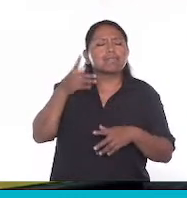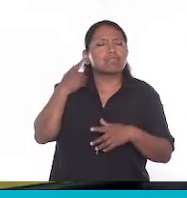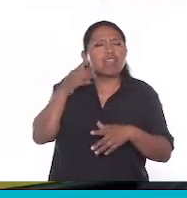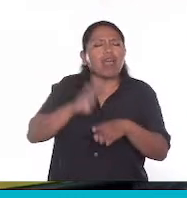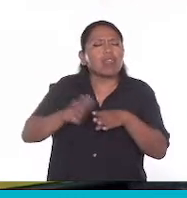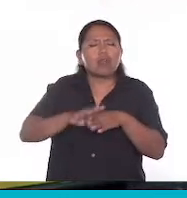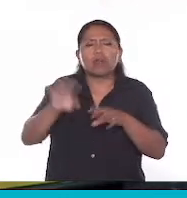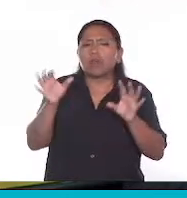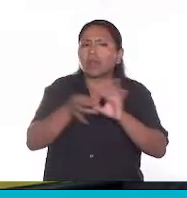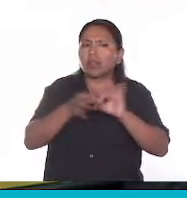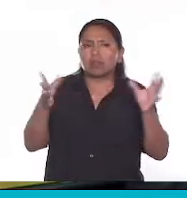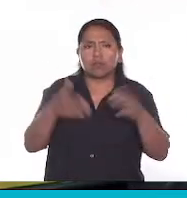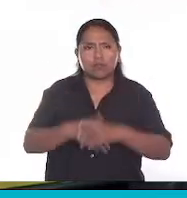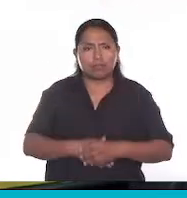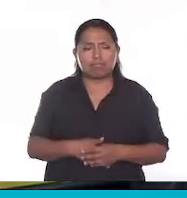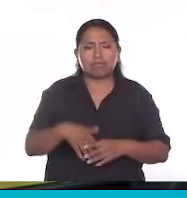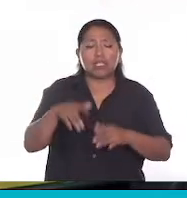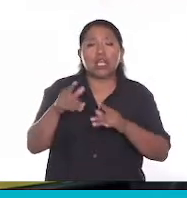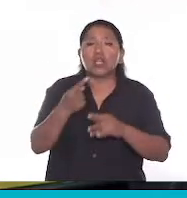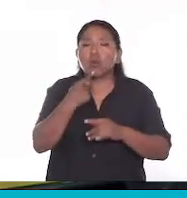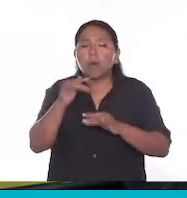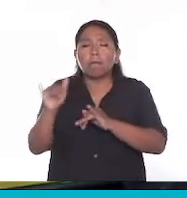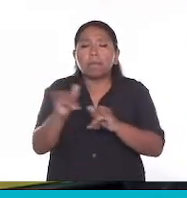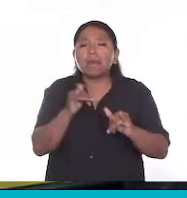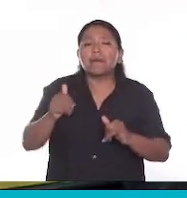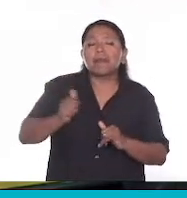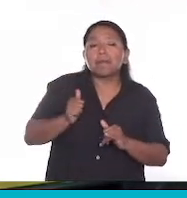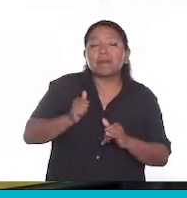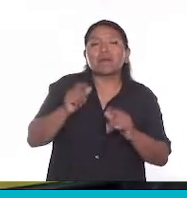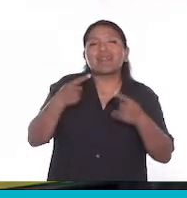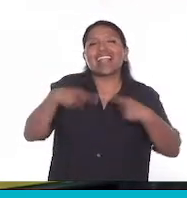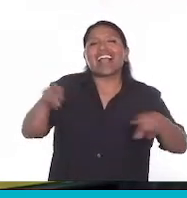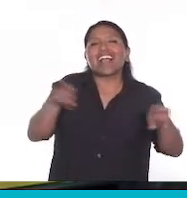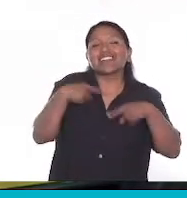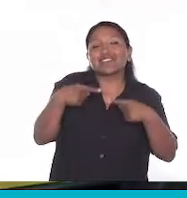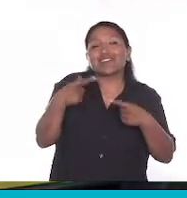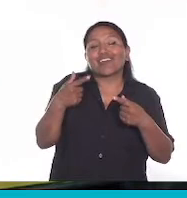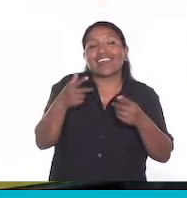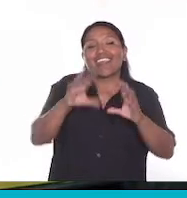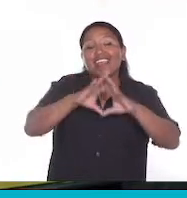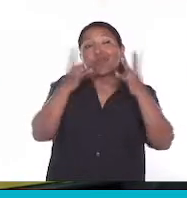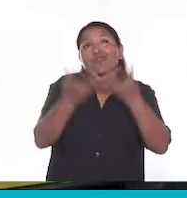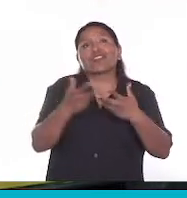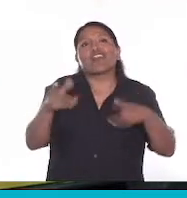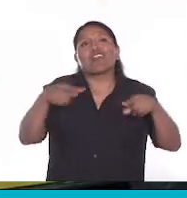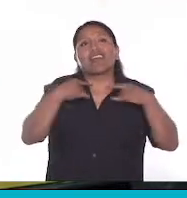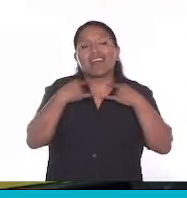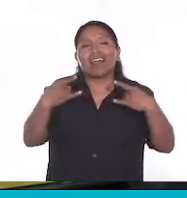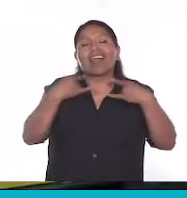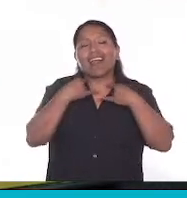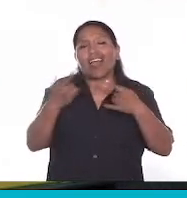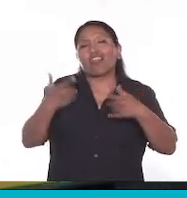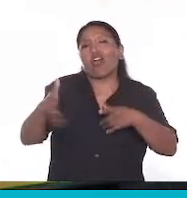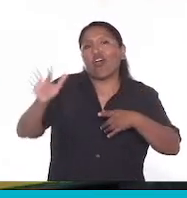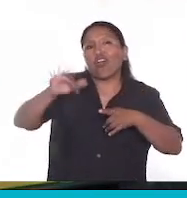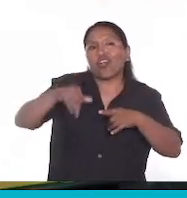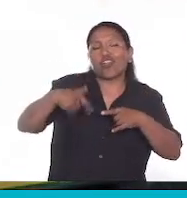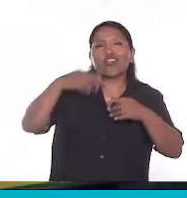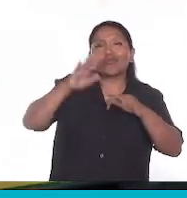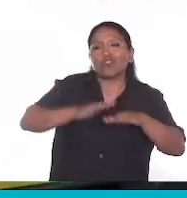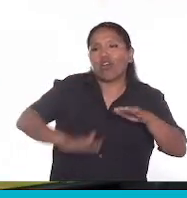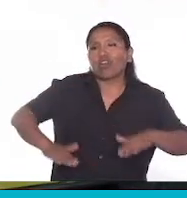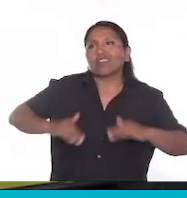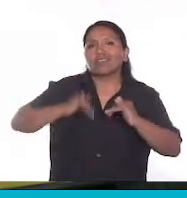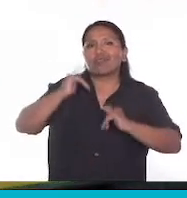de la democracia. Los pibes de Malvinas, como dice la canción del Mundial, que hemos cantado hasta el hartazgo todo este tiempo, todo el mundo, de los más chicos a los